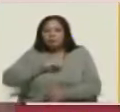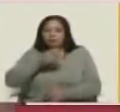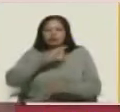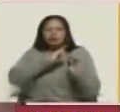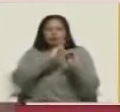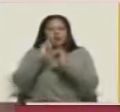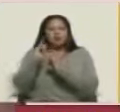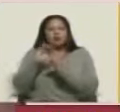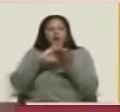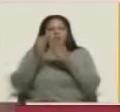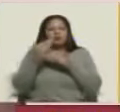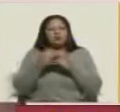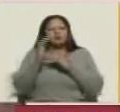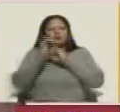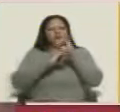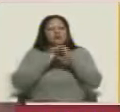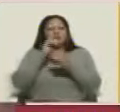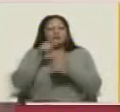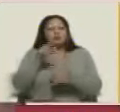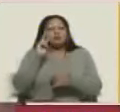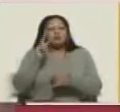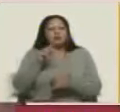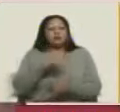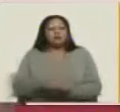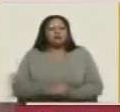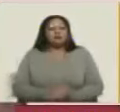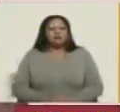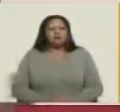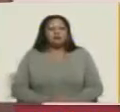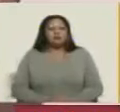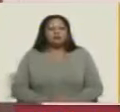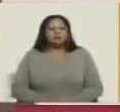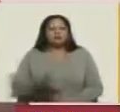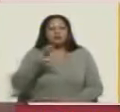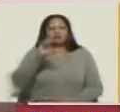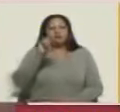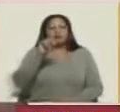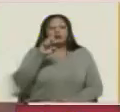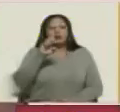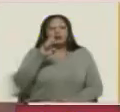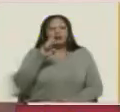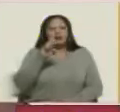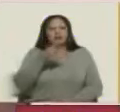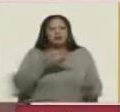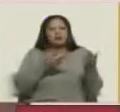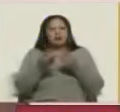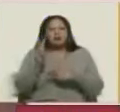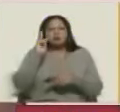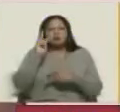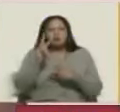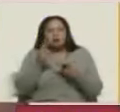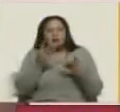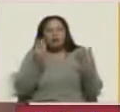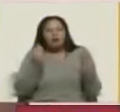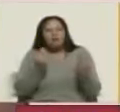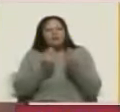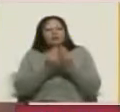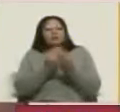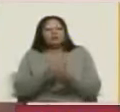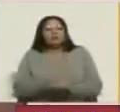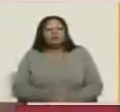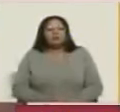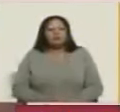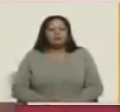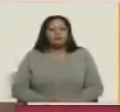internacional debería estar viendo eso. El CNE invitará a los observadores, invitará a los acompañantes, y